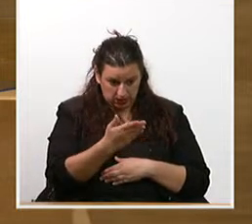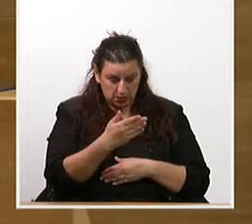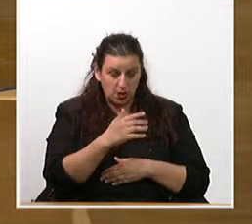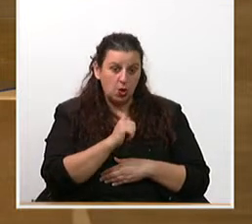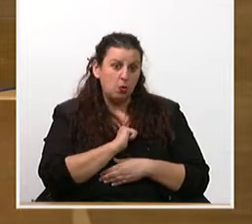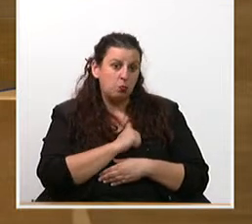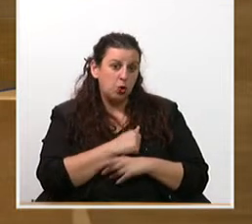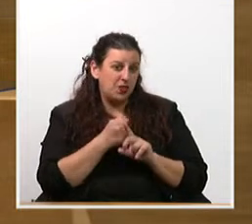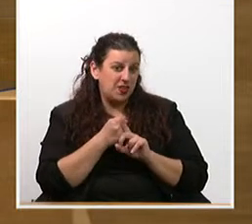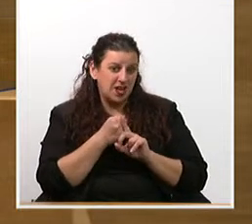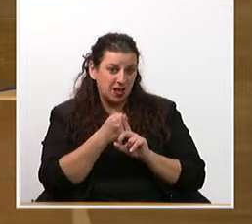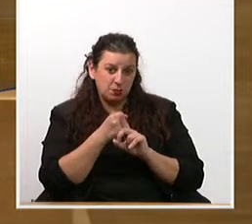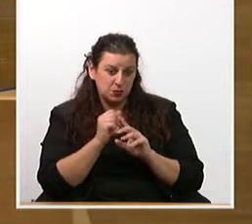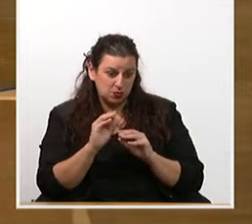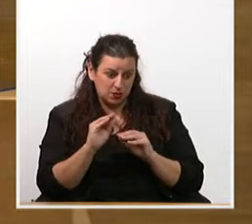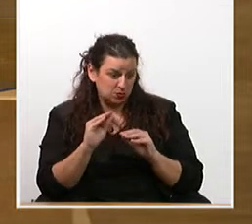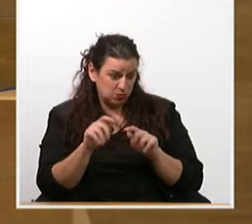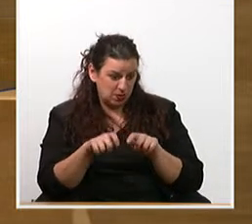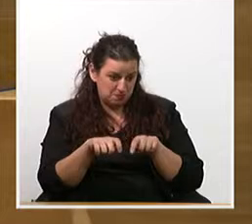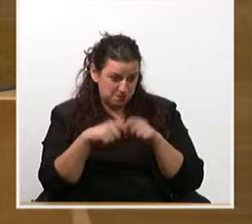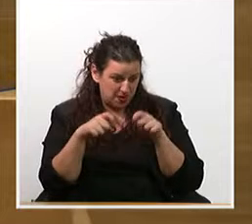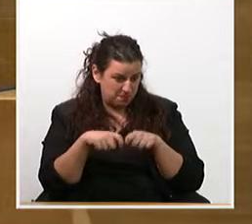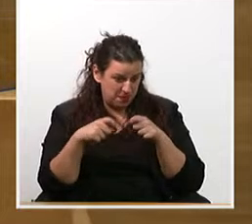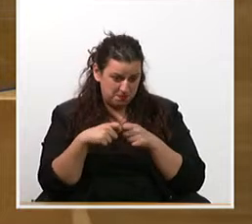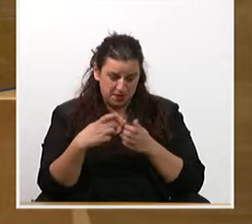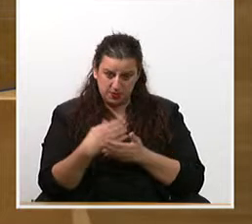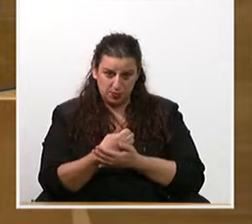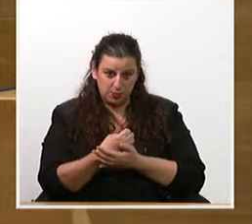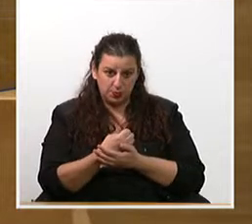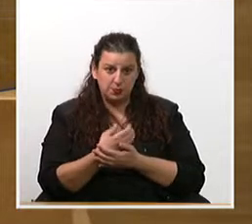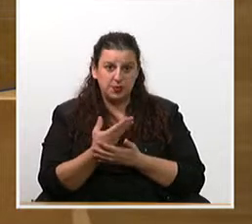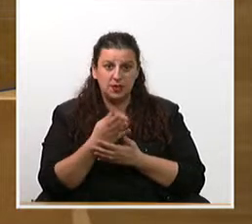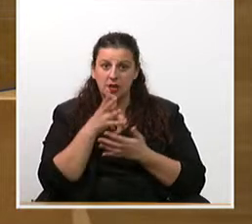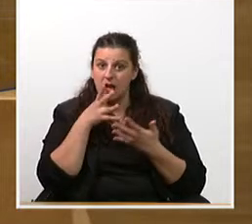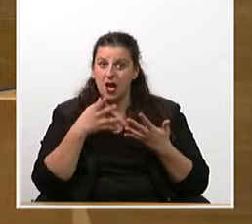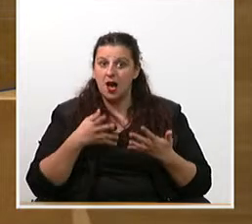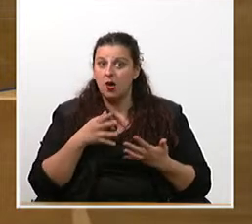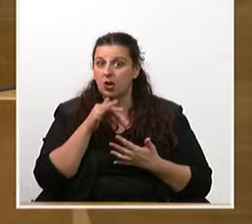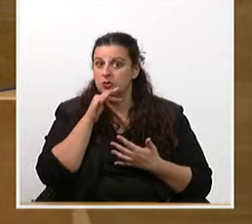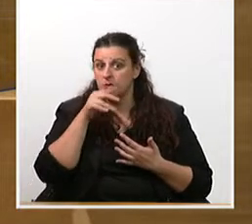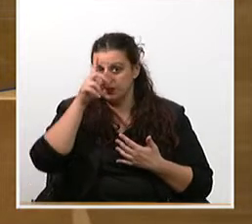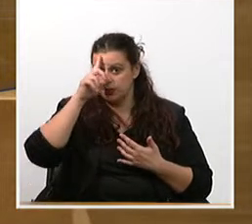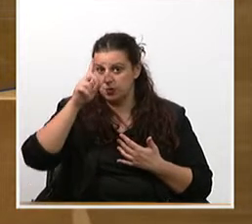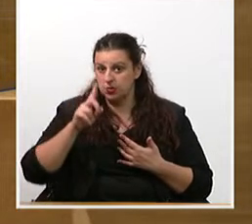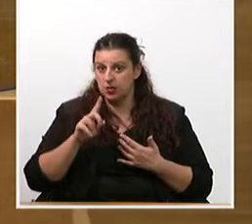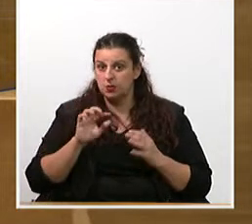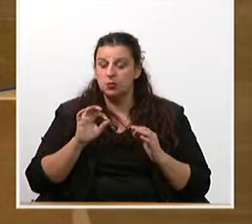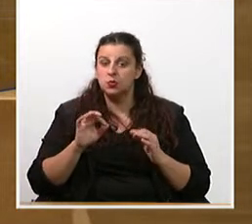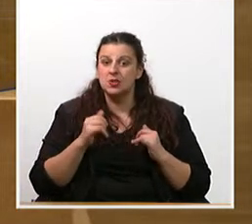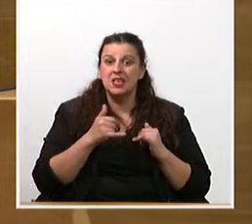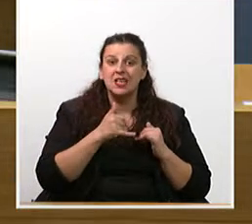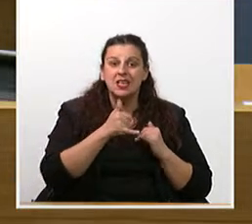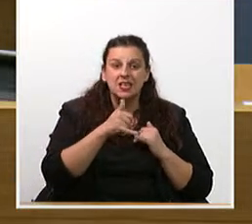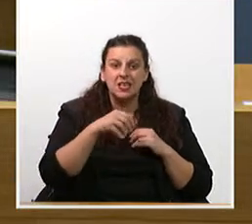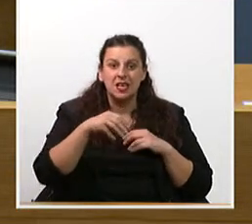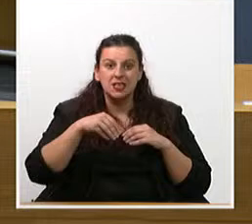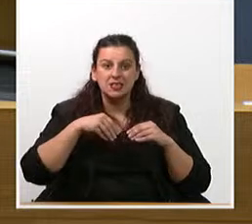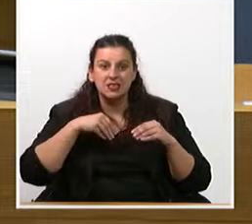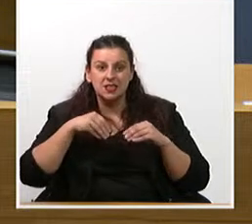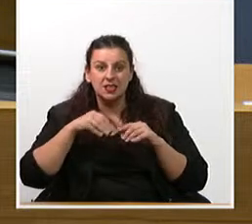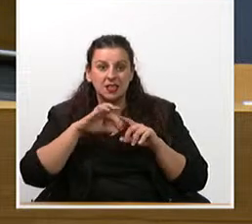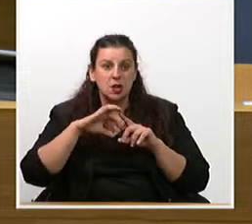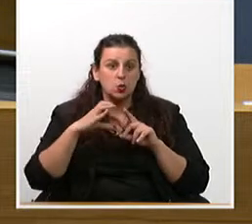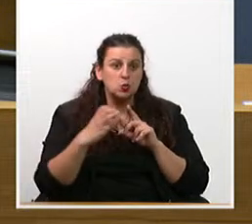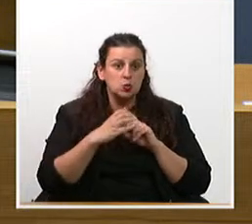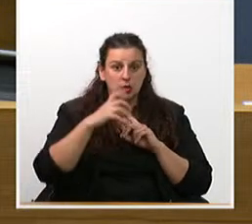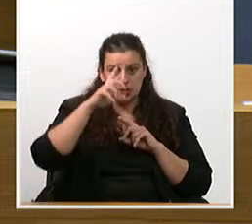represora está mirees son se estrat en materia de cultura